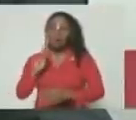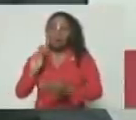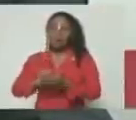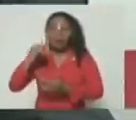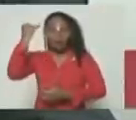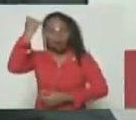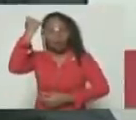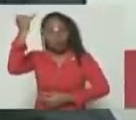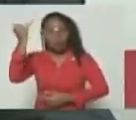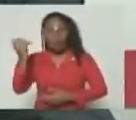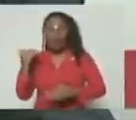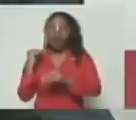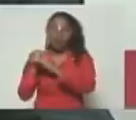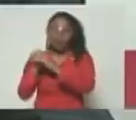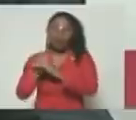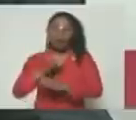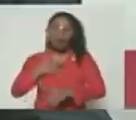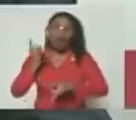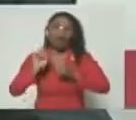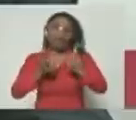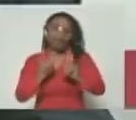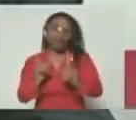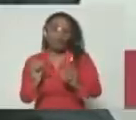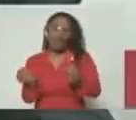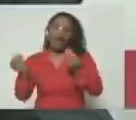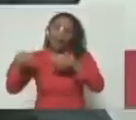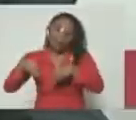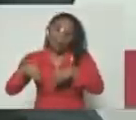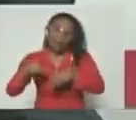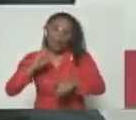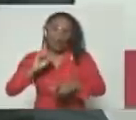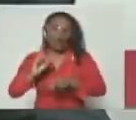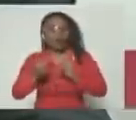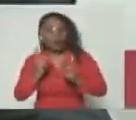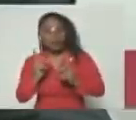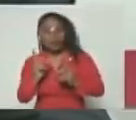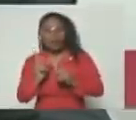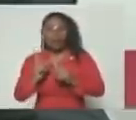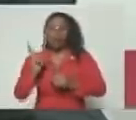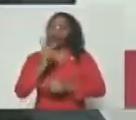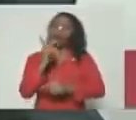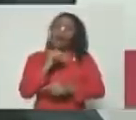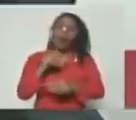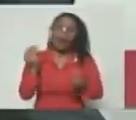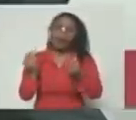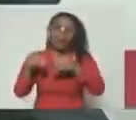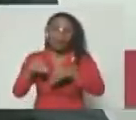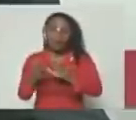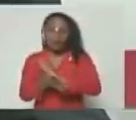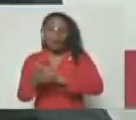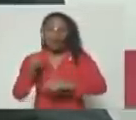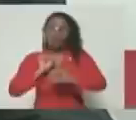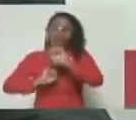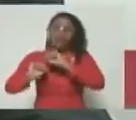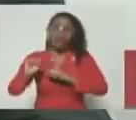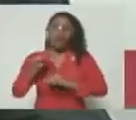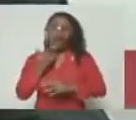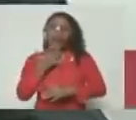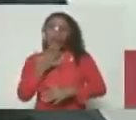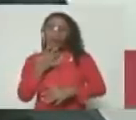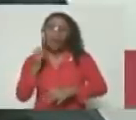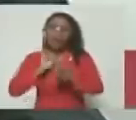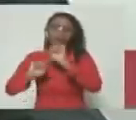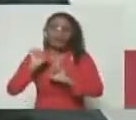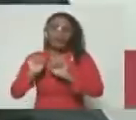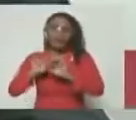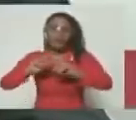posiciones comunes. Por ejemplo, la posición común en defensa de la soberanía de Venezuela, en defensa del territorio de Venezuela. El